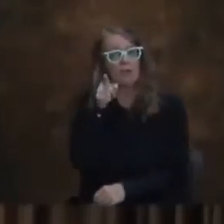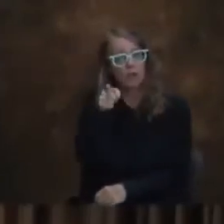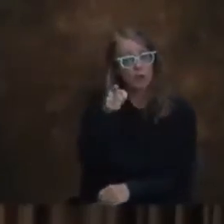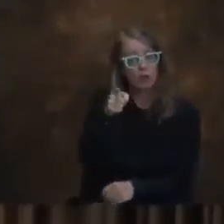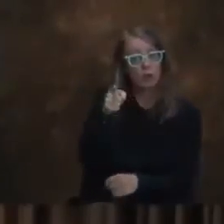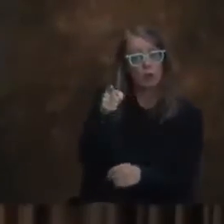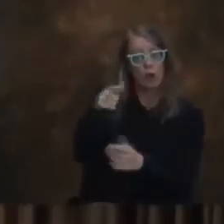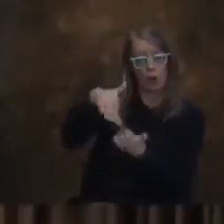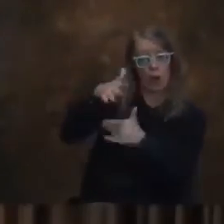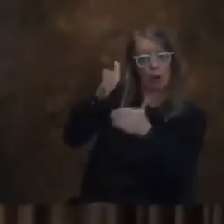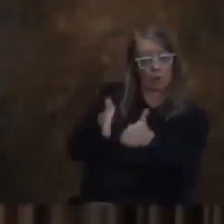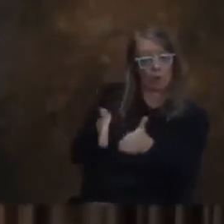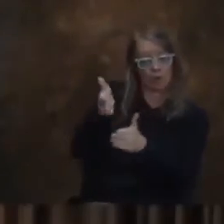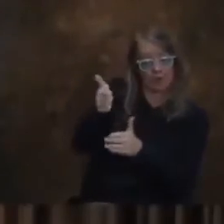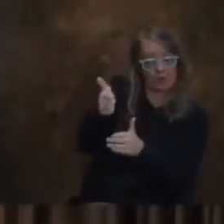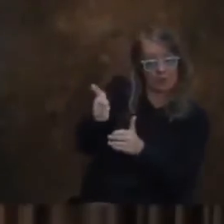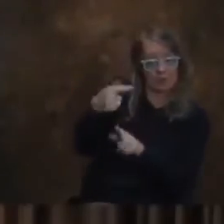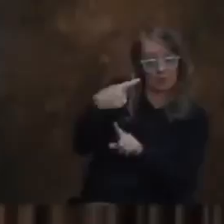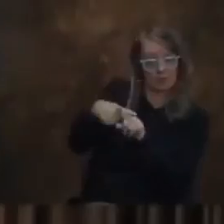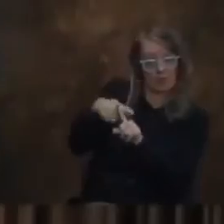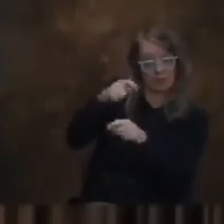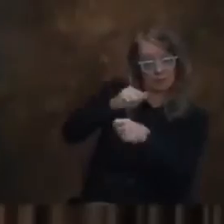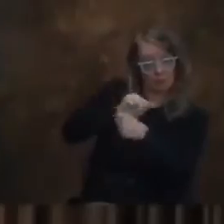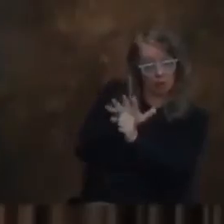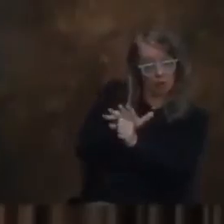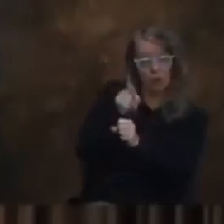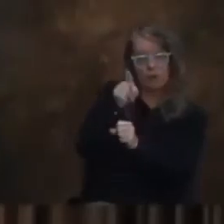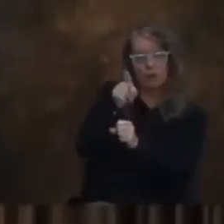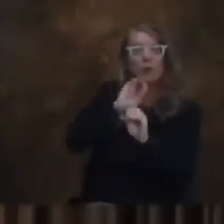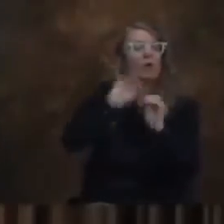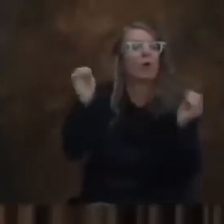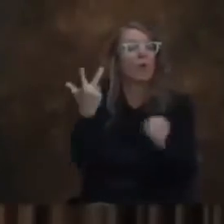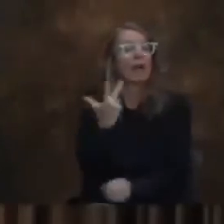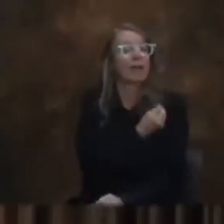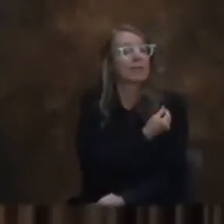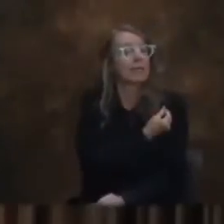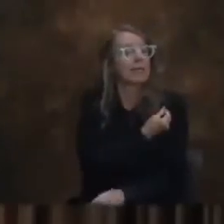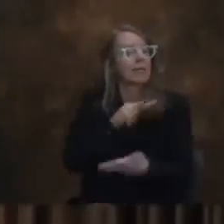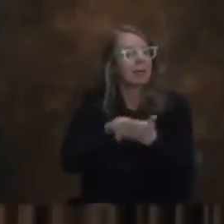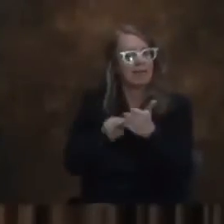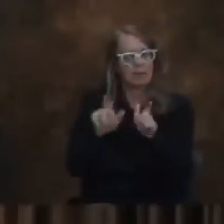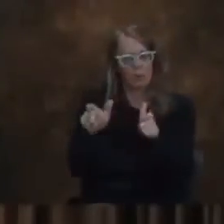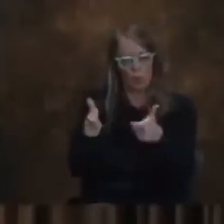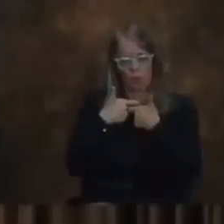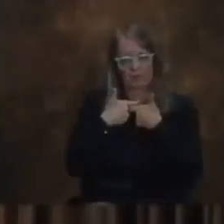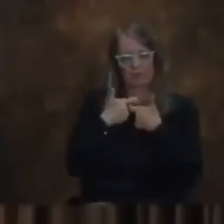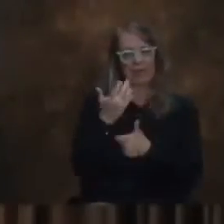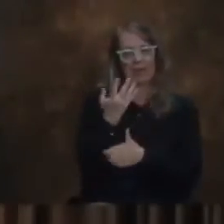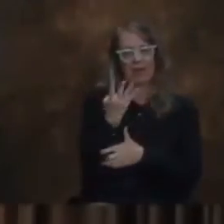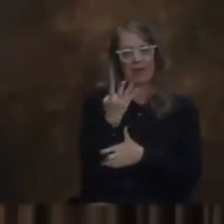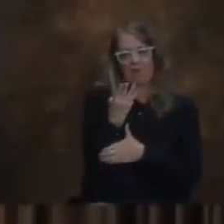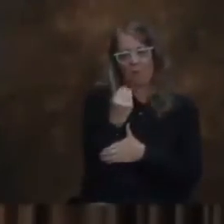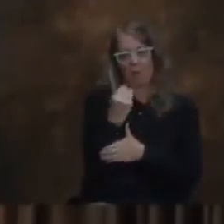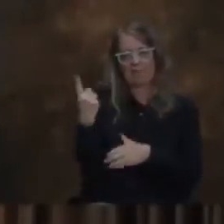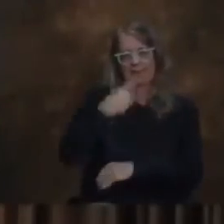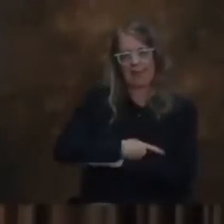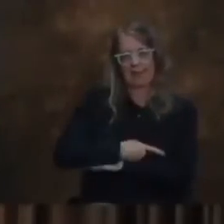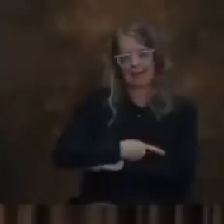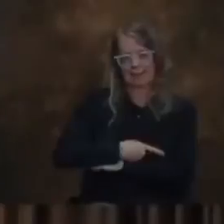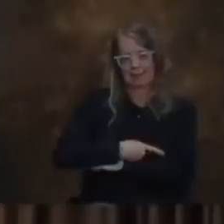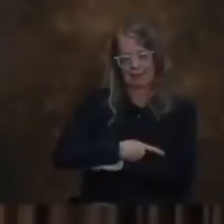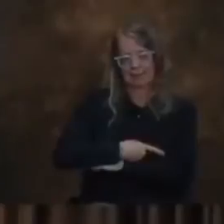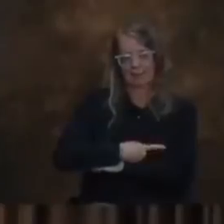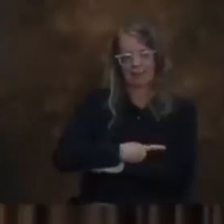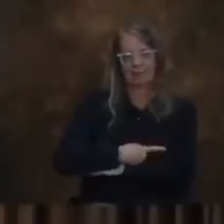su cuarentena debería ser 14 días hay otras opciones para una cuarentena de